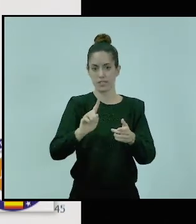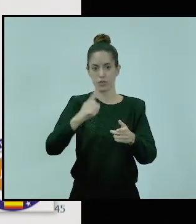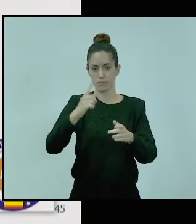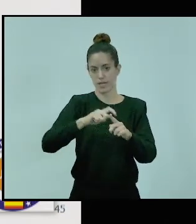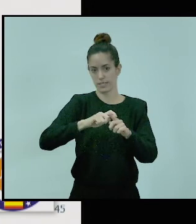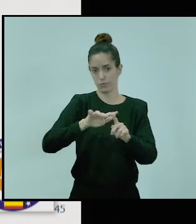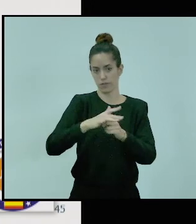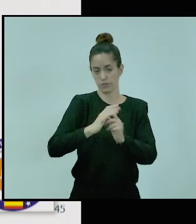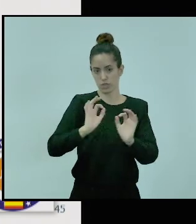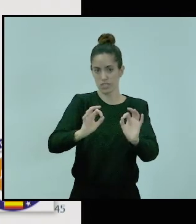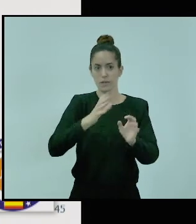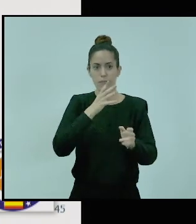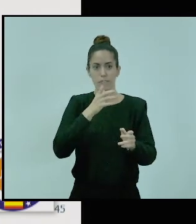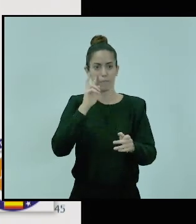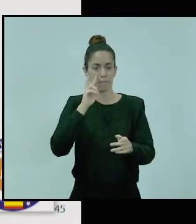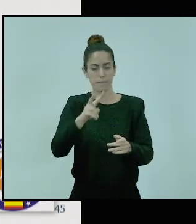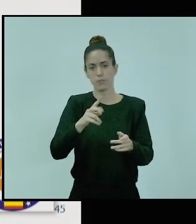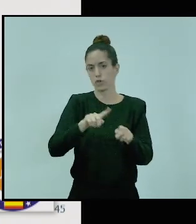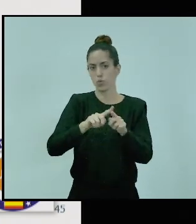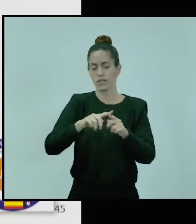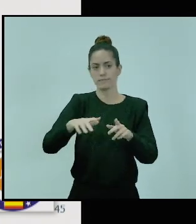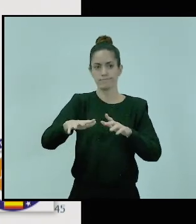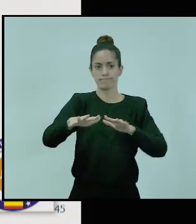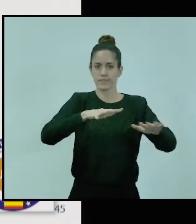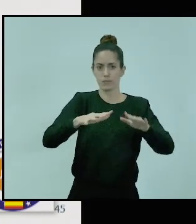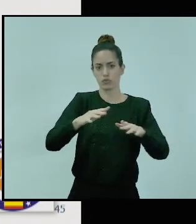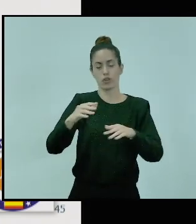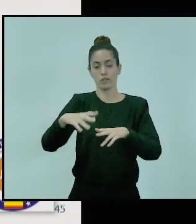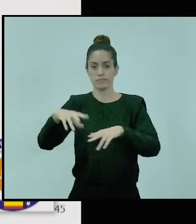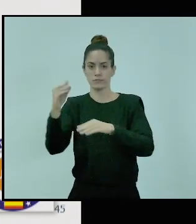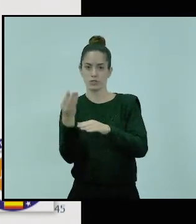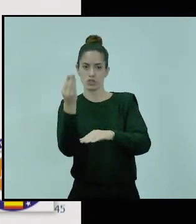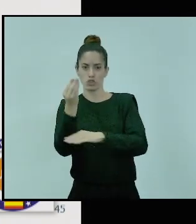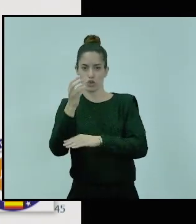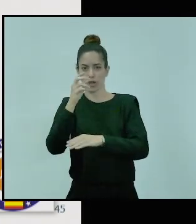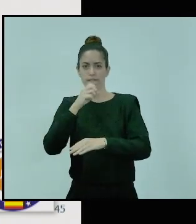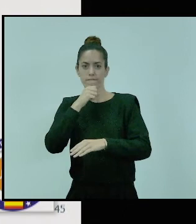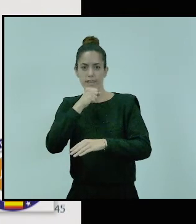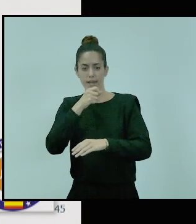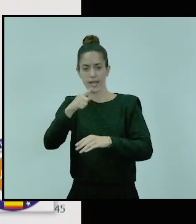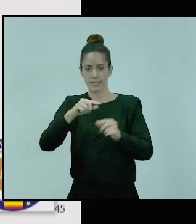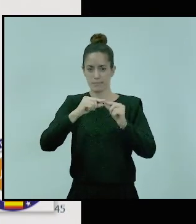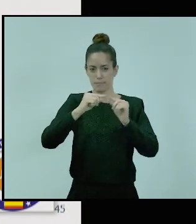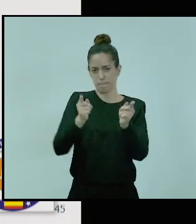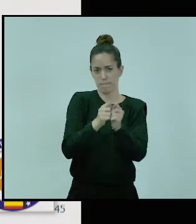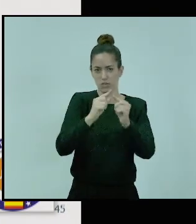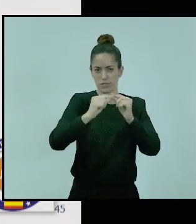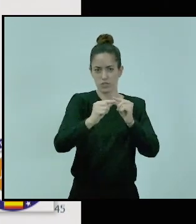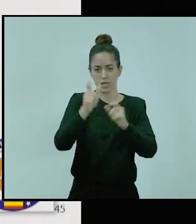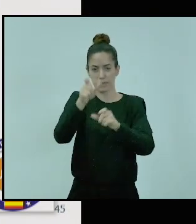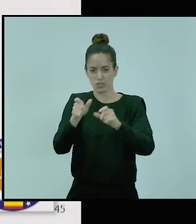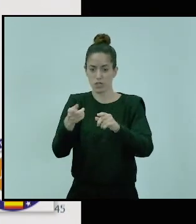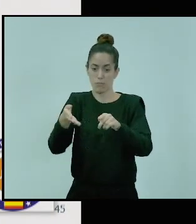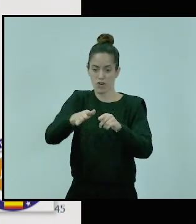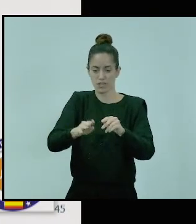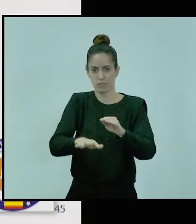fenómeno. Podemos ver durante el terremoto de Torrevieja cómo las licuefacciones hizo que los muertos salieran hacia